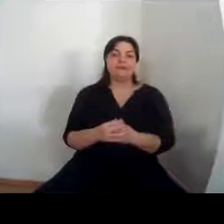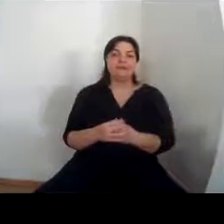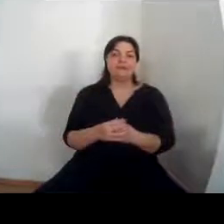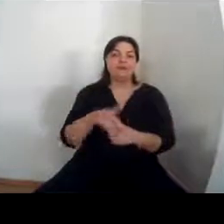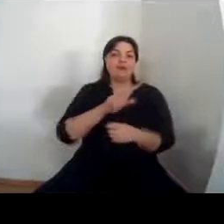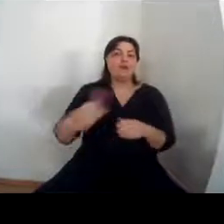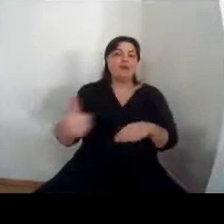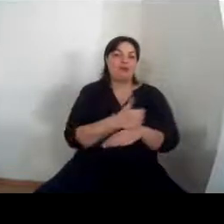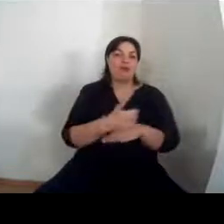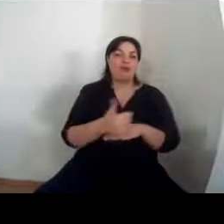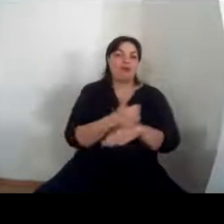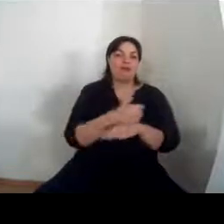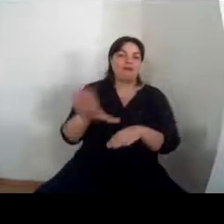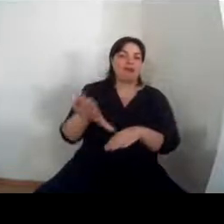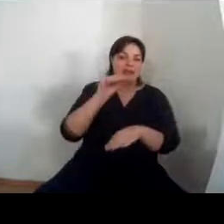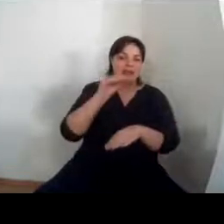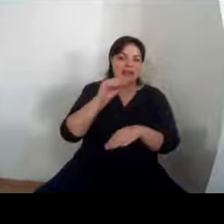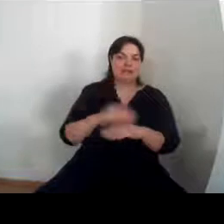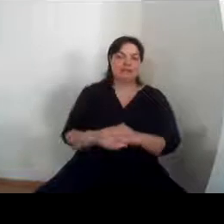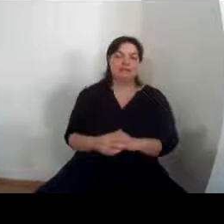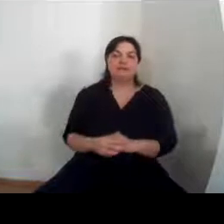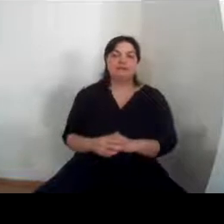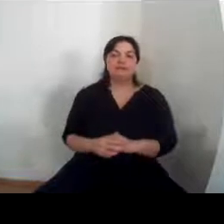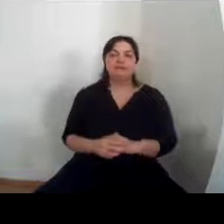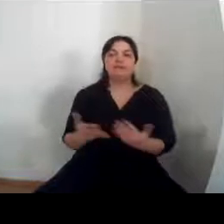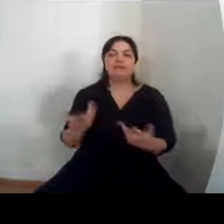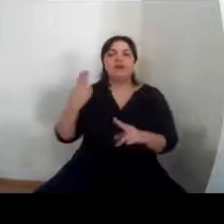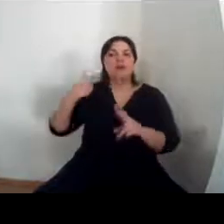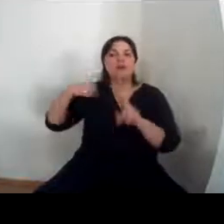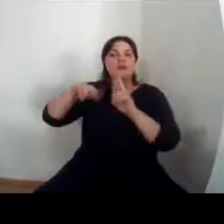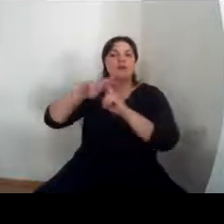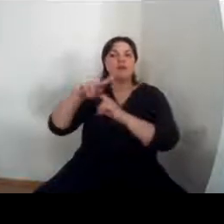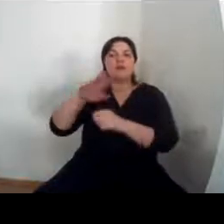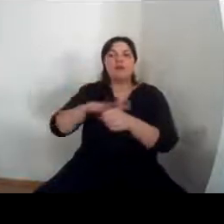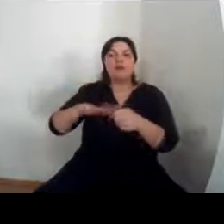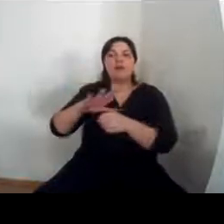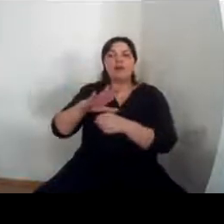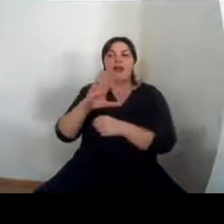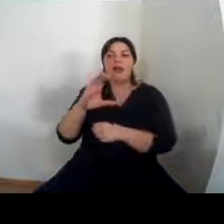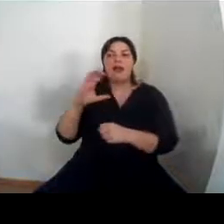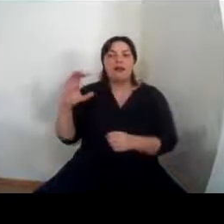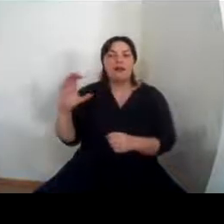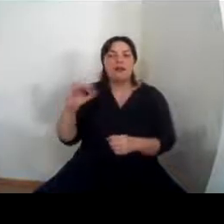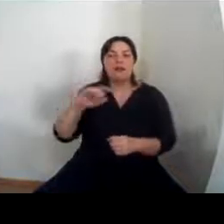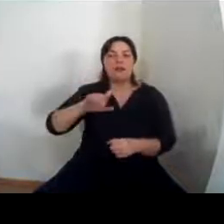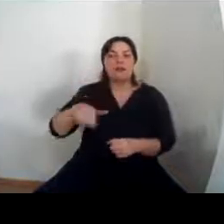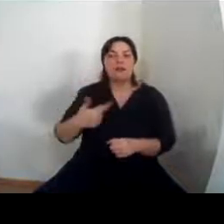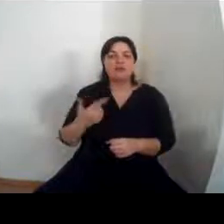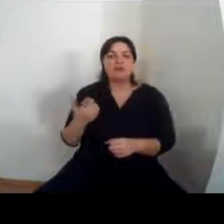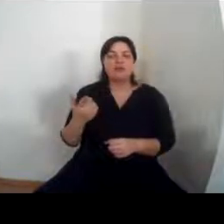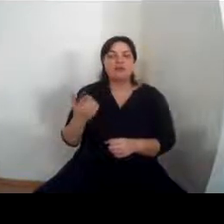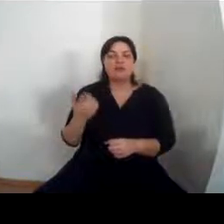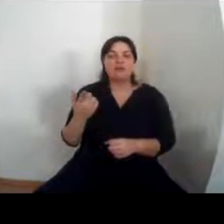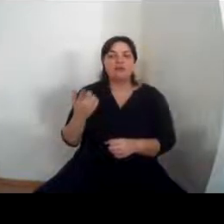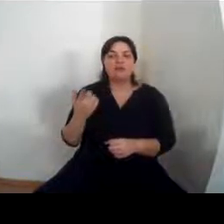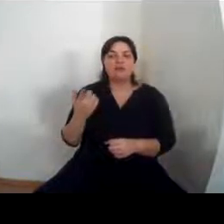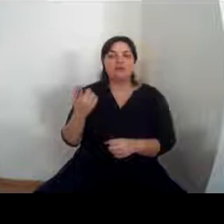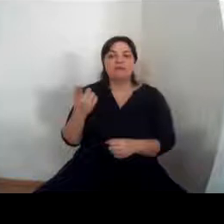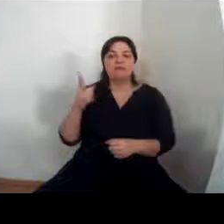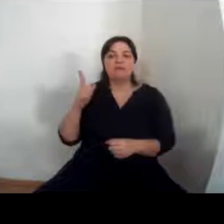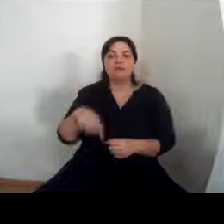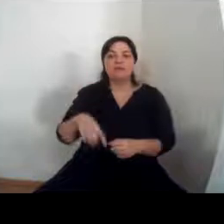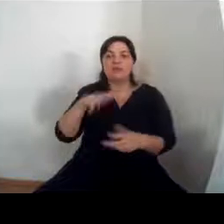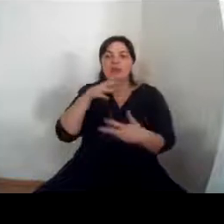¿no? Nosotros desde Diputación Provincial de Cáceres tenemos en marcha y